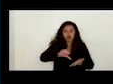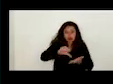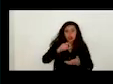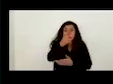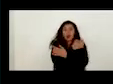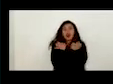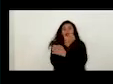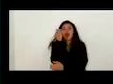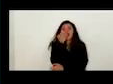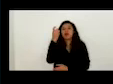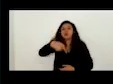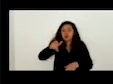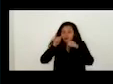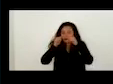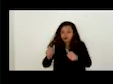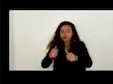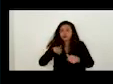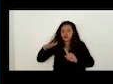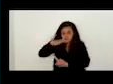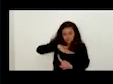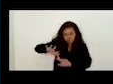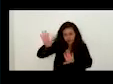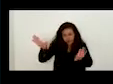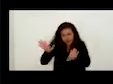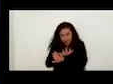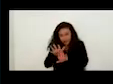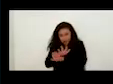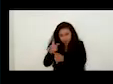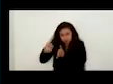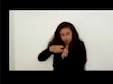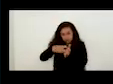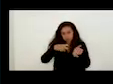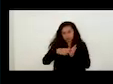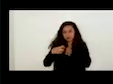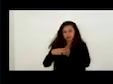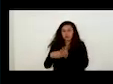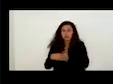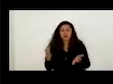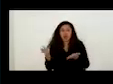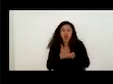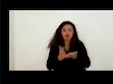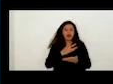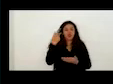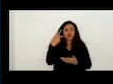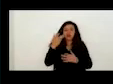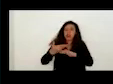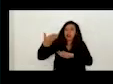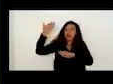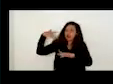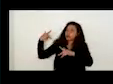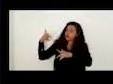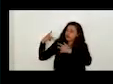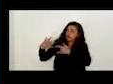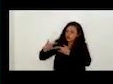atienden, si yo modifico el ambiente, independientemente de conocer o no los antecedentes de